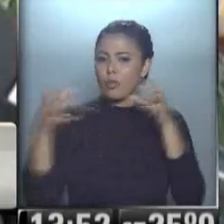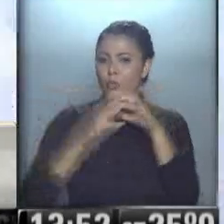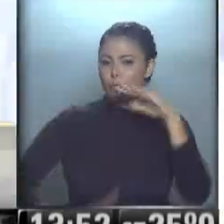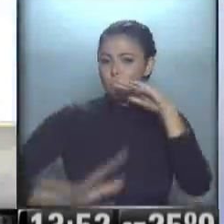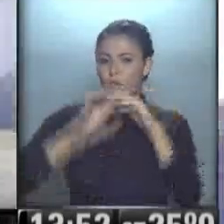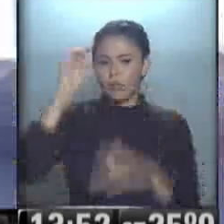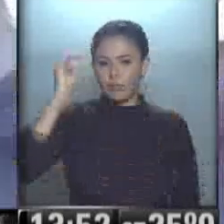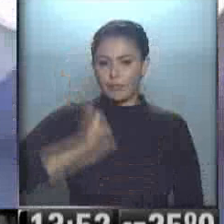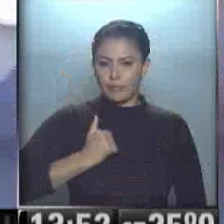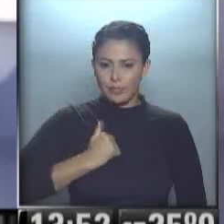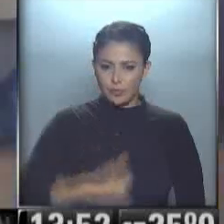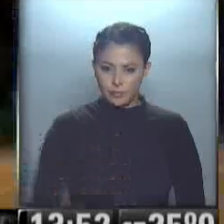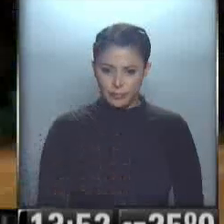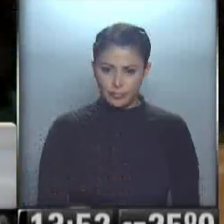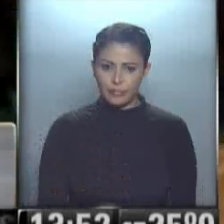militar.